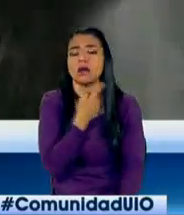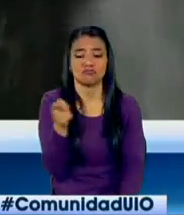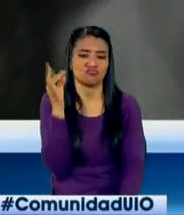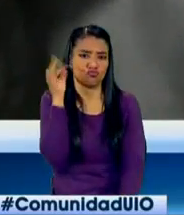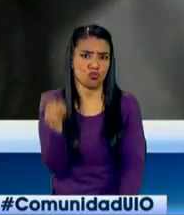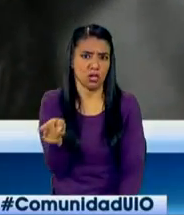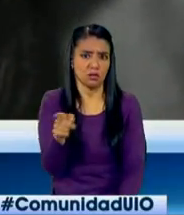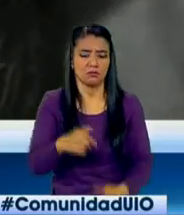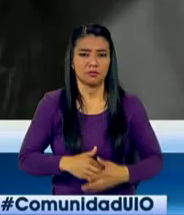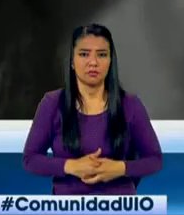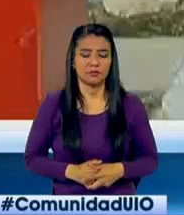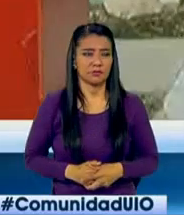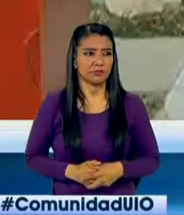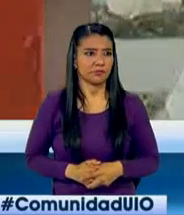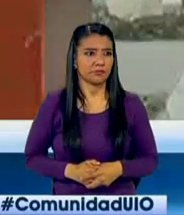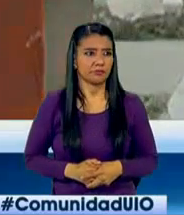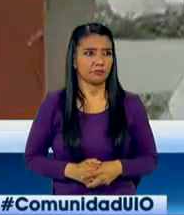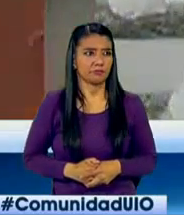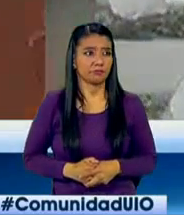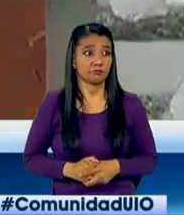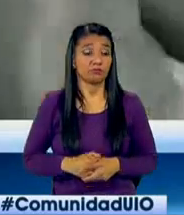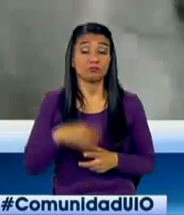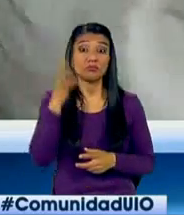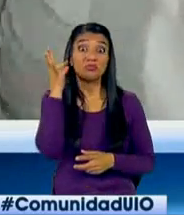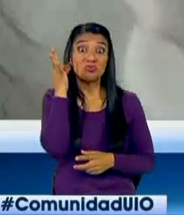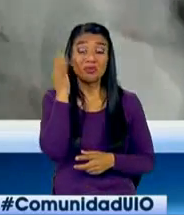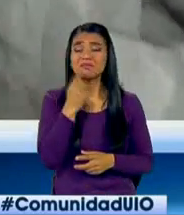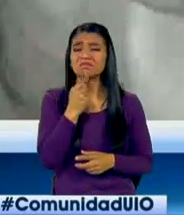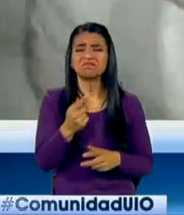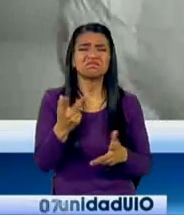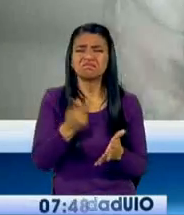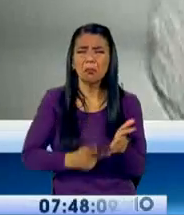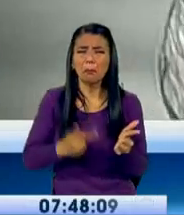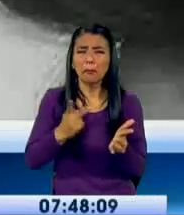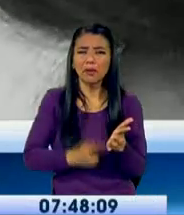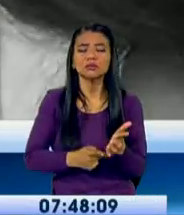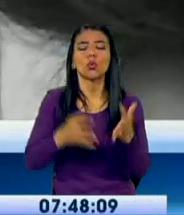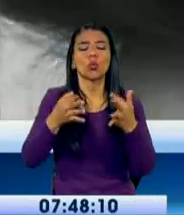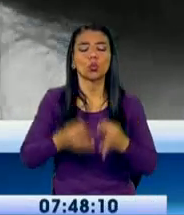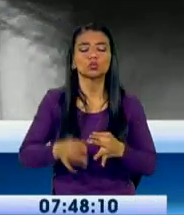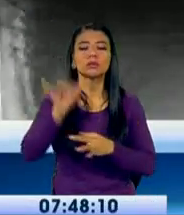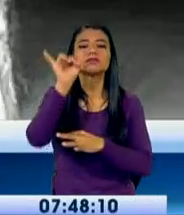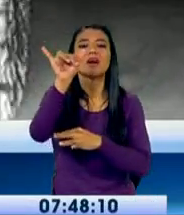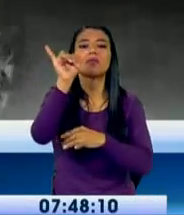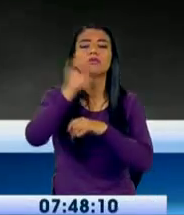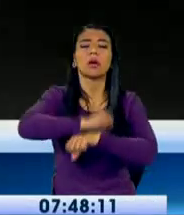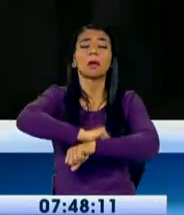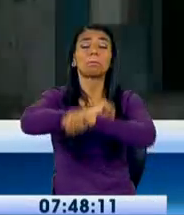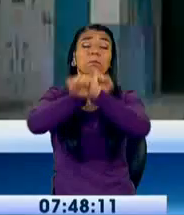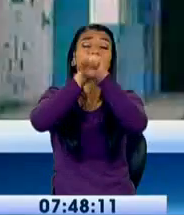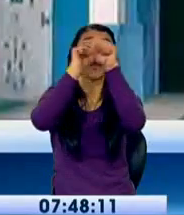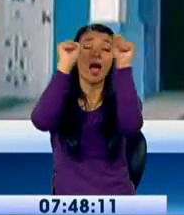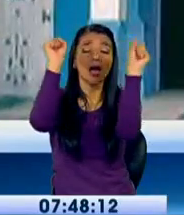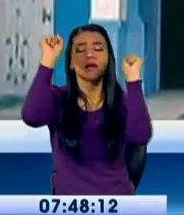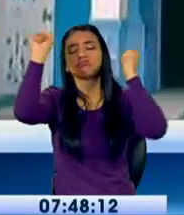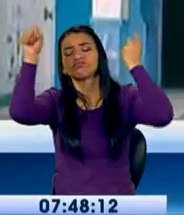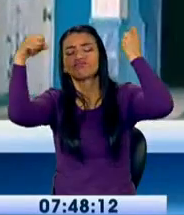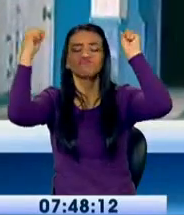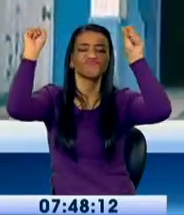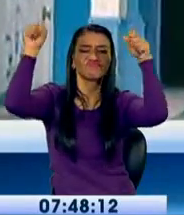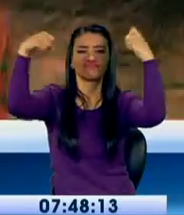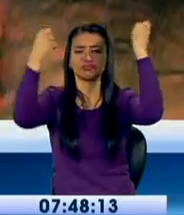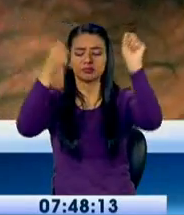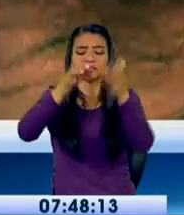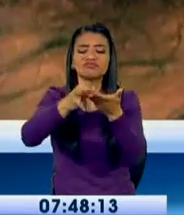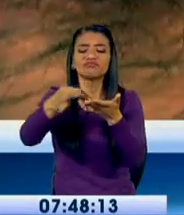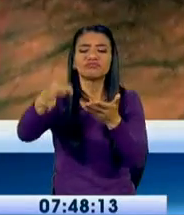de las jóvenes. Según dice la afectada, el hecho se produjo durante la madrugada del sábado. Se encontraba en una discoteca en el sector